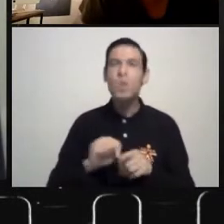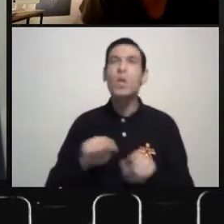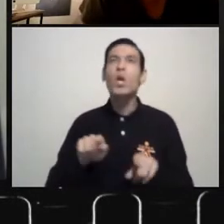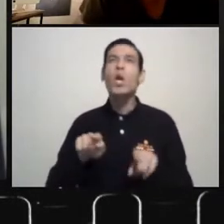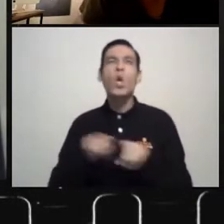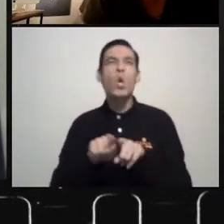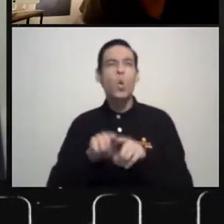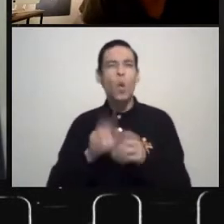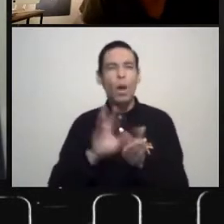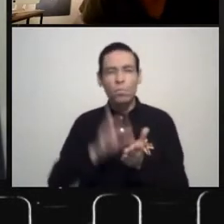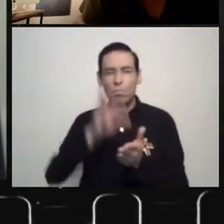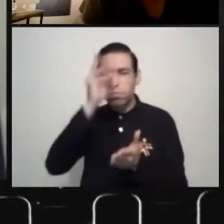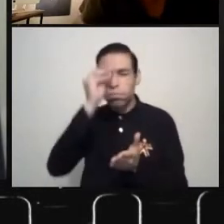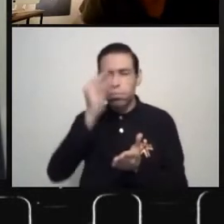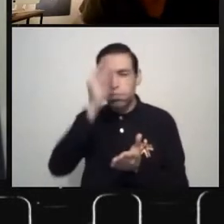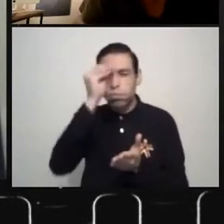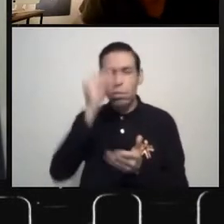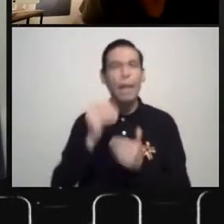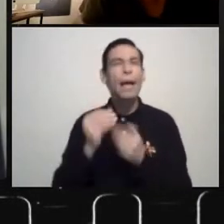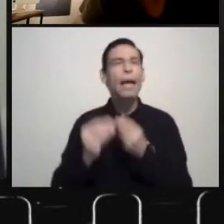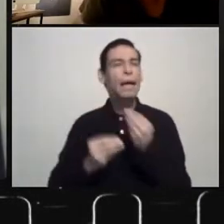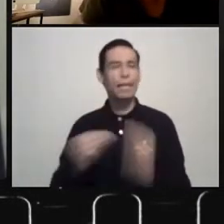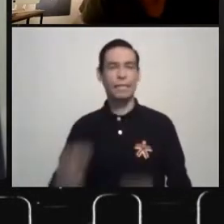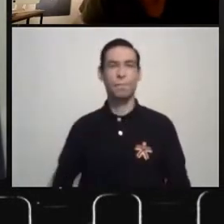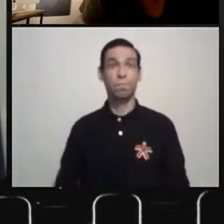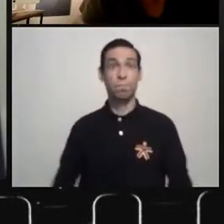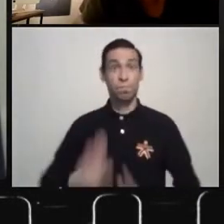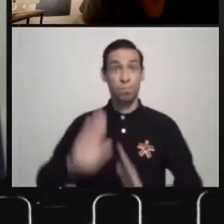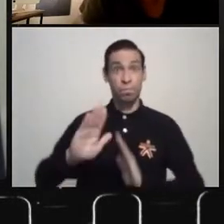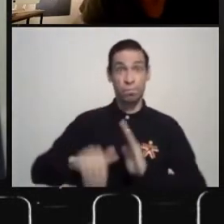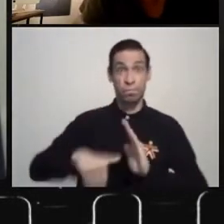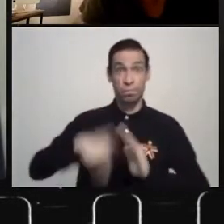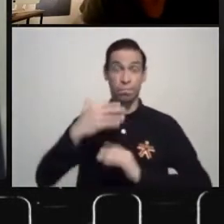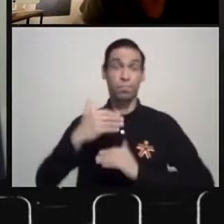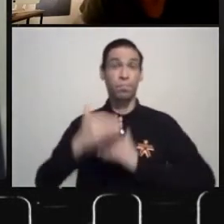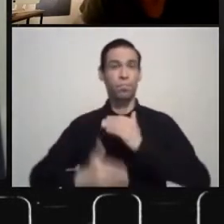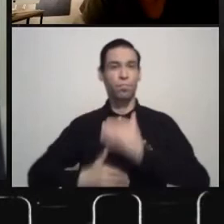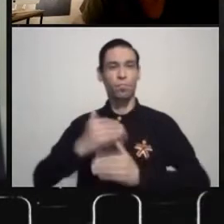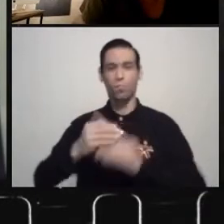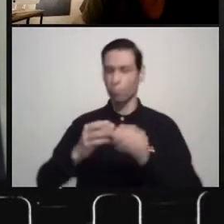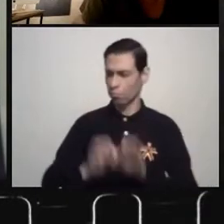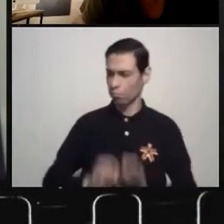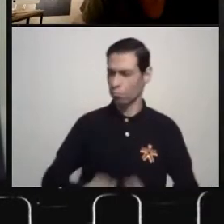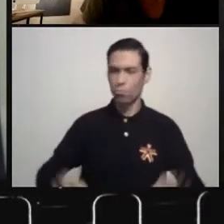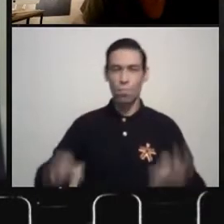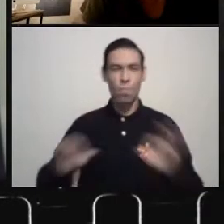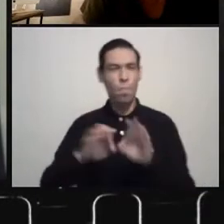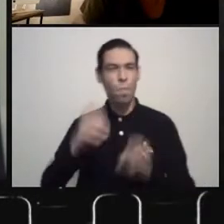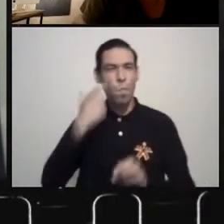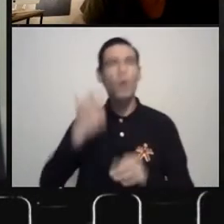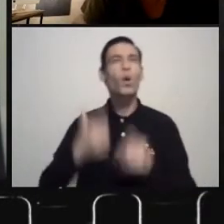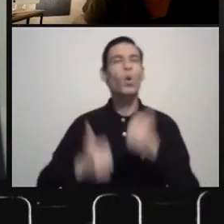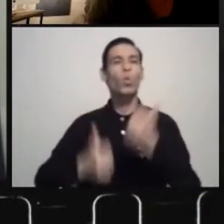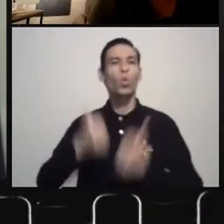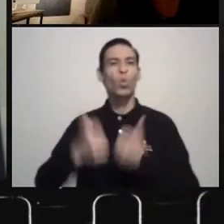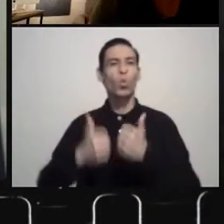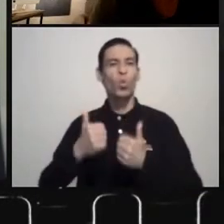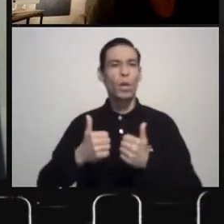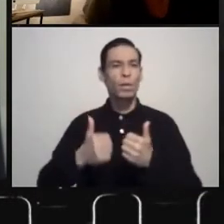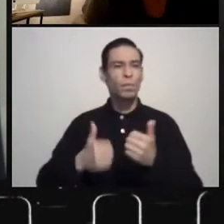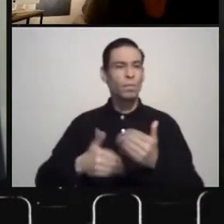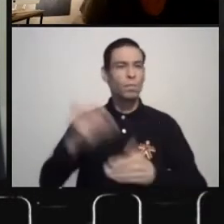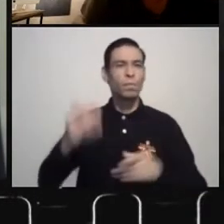oficio. Y mi proceso, digamos, más importante, digamos, mi salto más importante en mi carrera fue haber hecho una